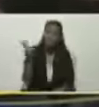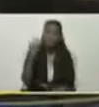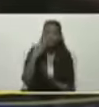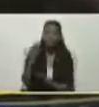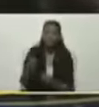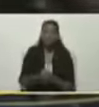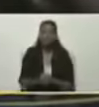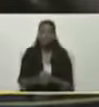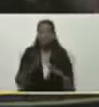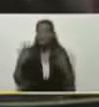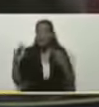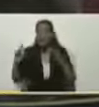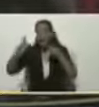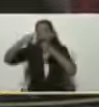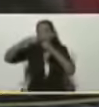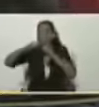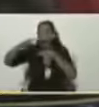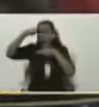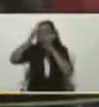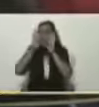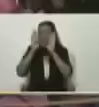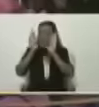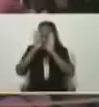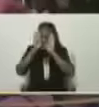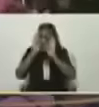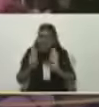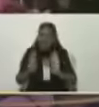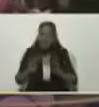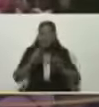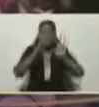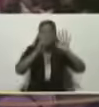Ya han sido atendidas